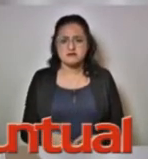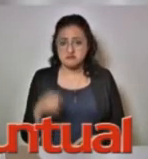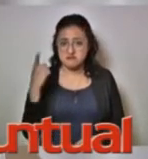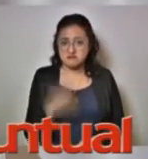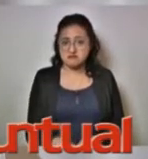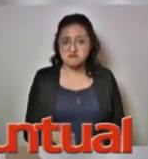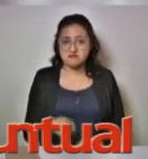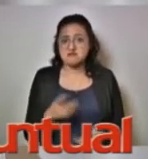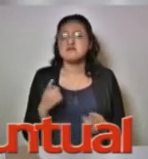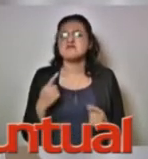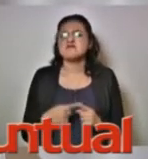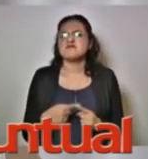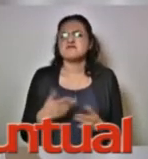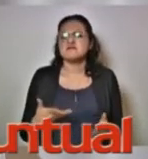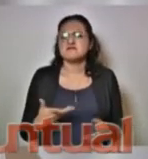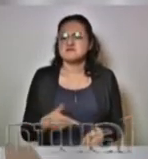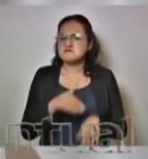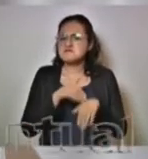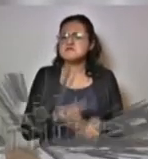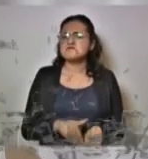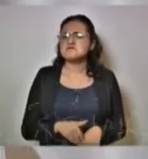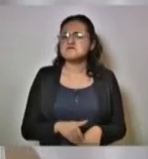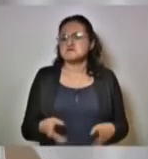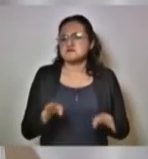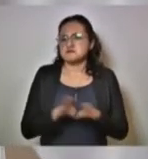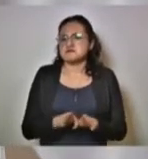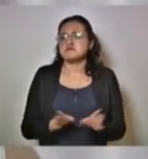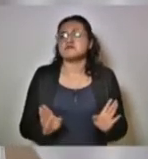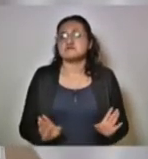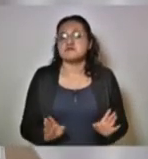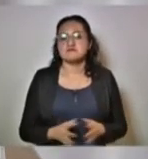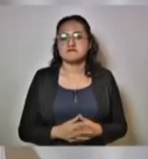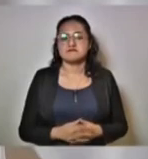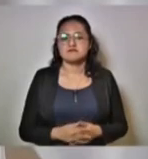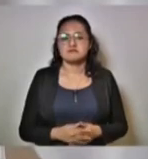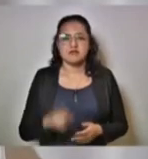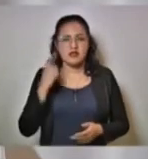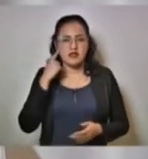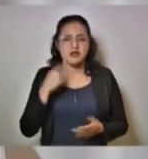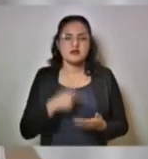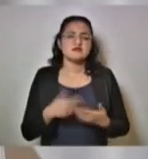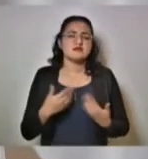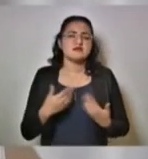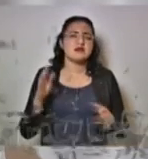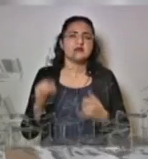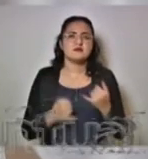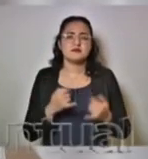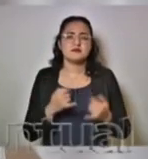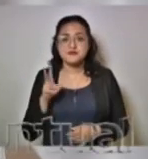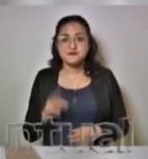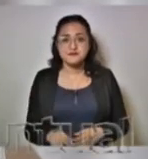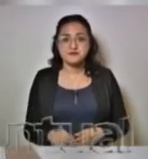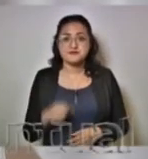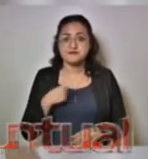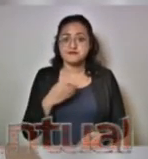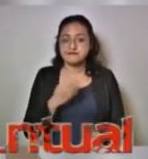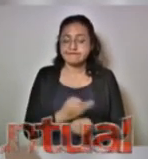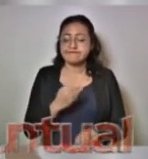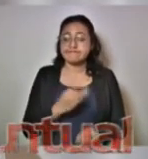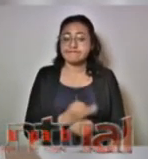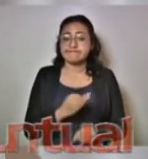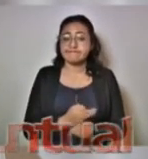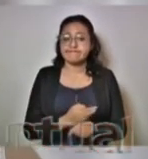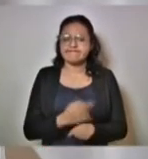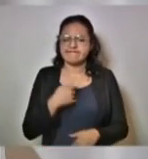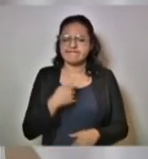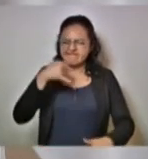y vender esos productos no crean que es nada más es así estamos estamos yendo